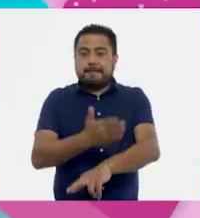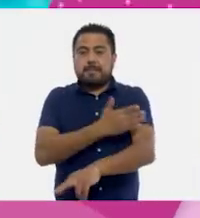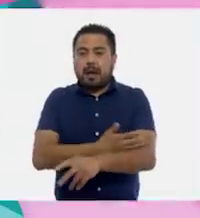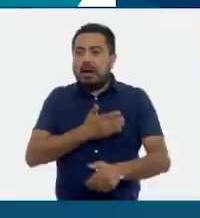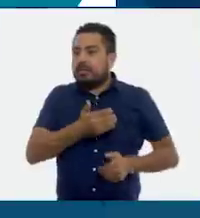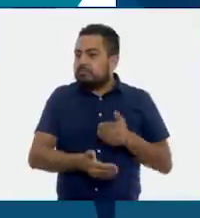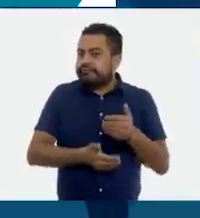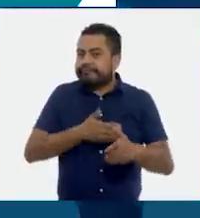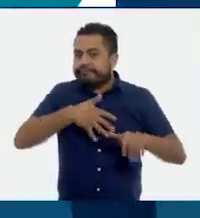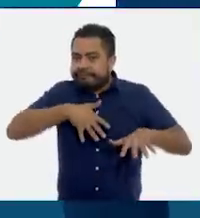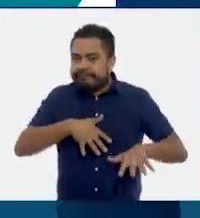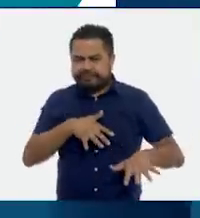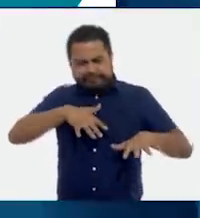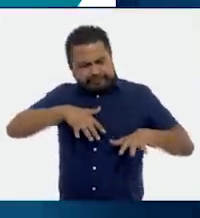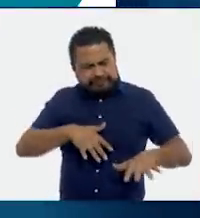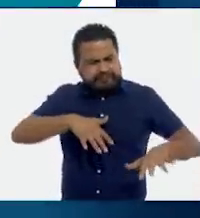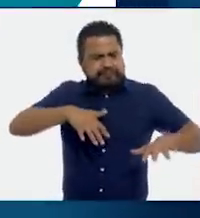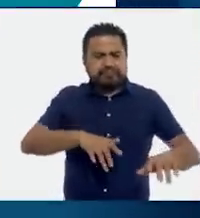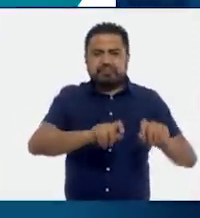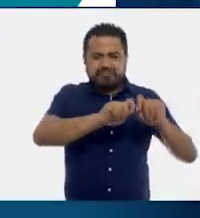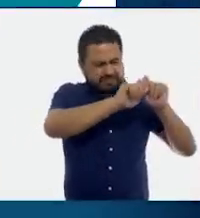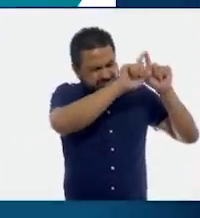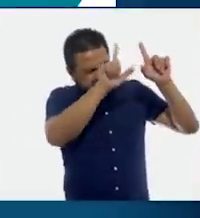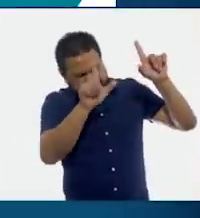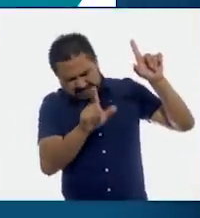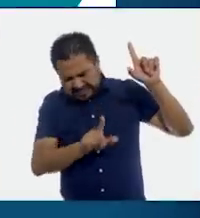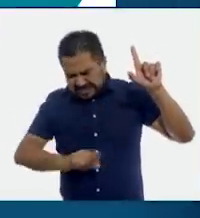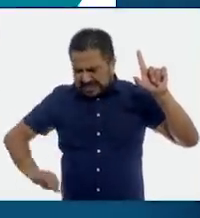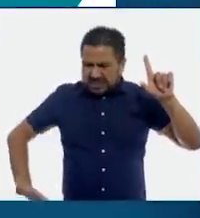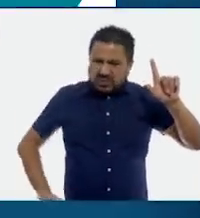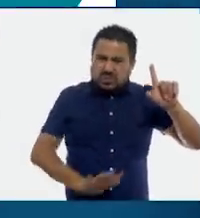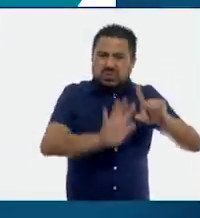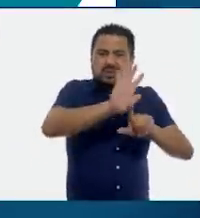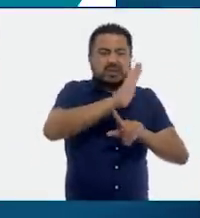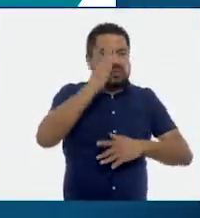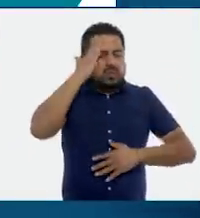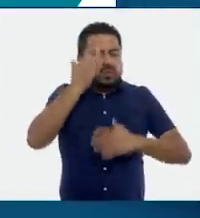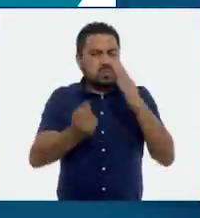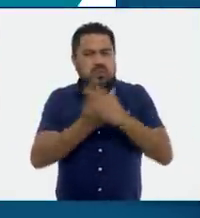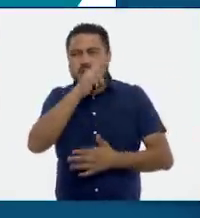avanzó incontenible en toda la República. Fueron surgiendo importantes